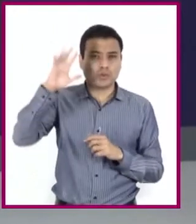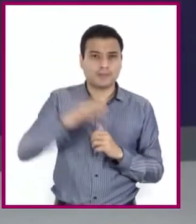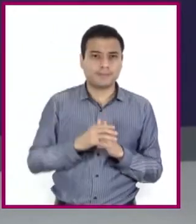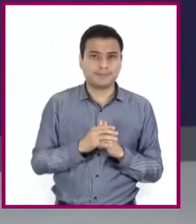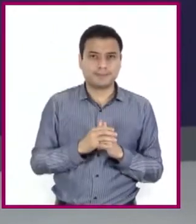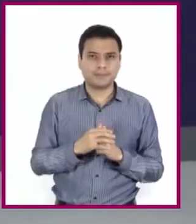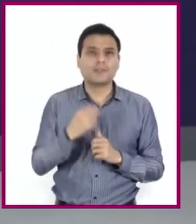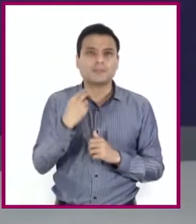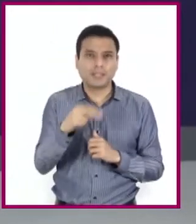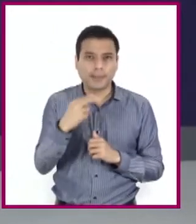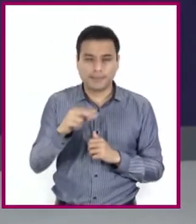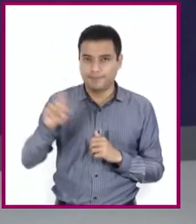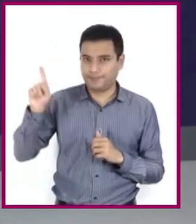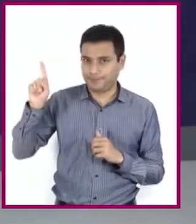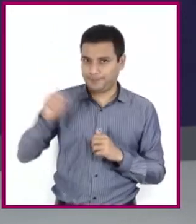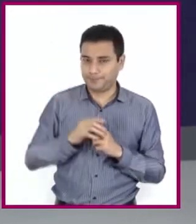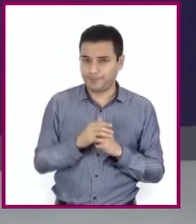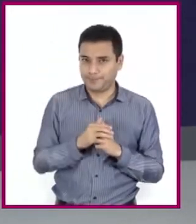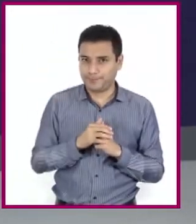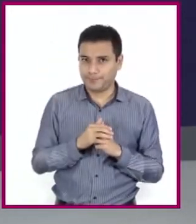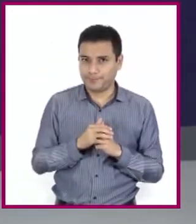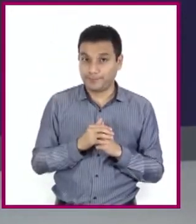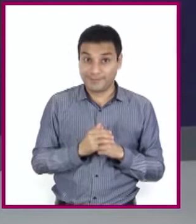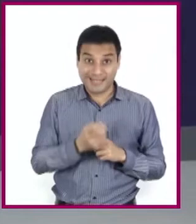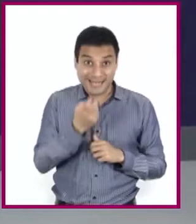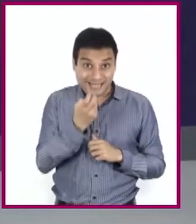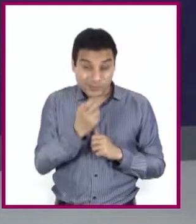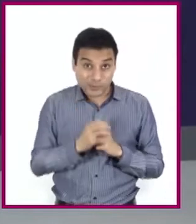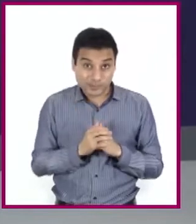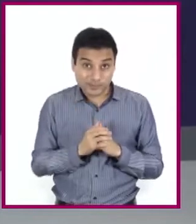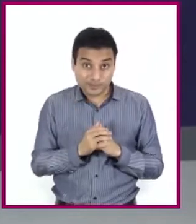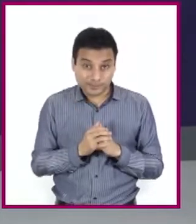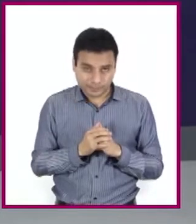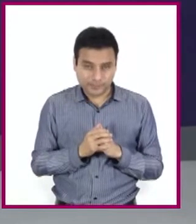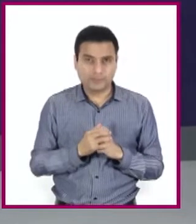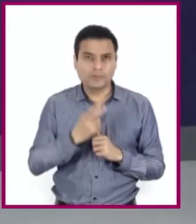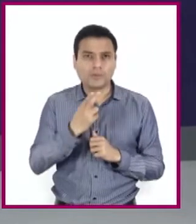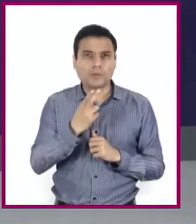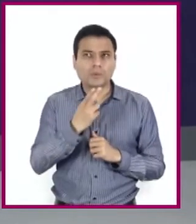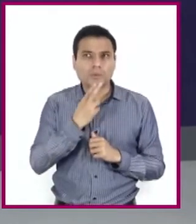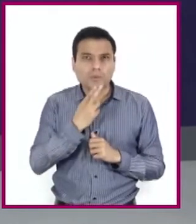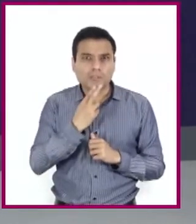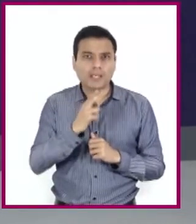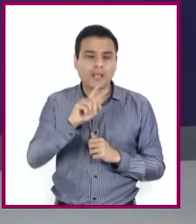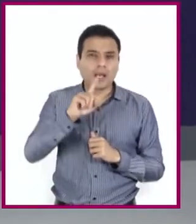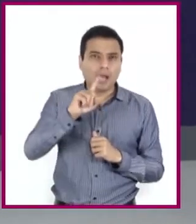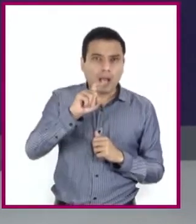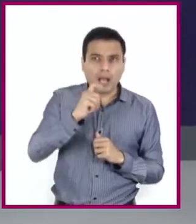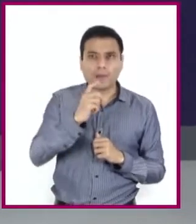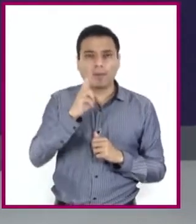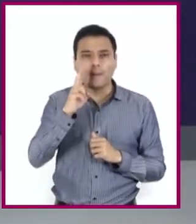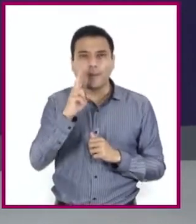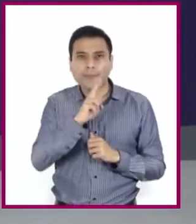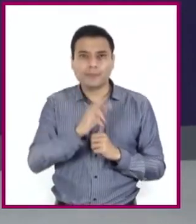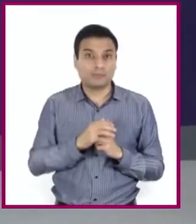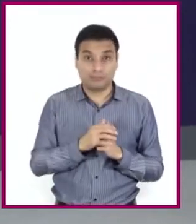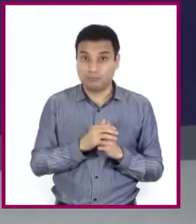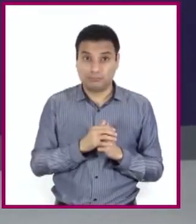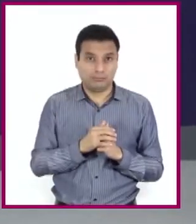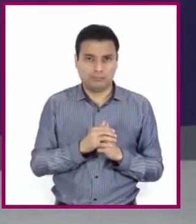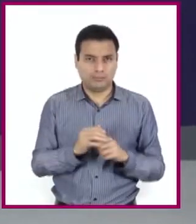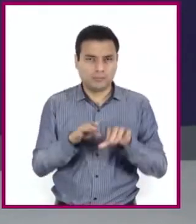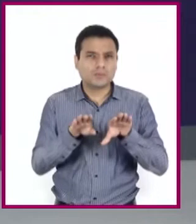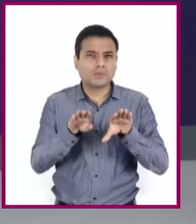huertos solares. Este caso es el único que no emplea la energía mecánica, sino que genera la electricidad a través